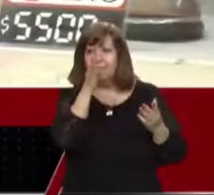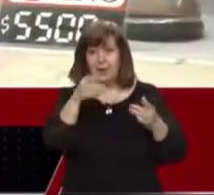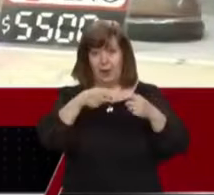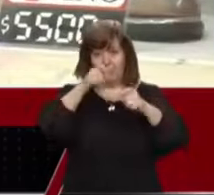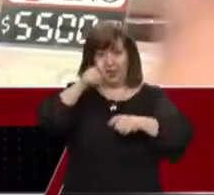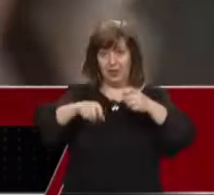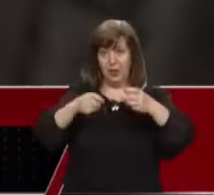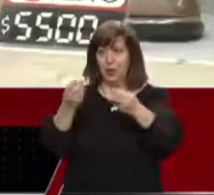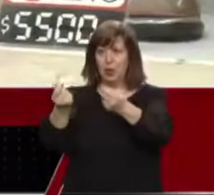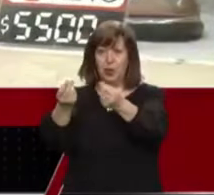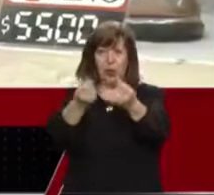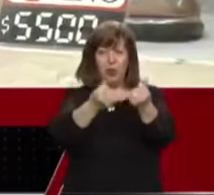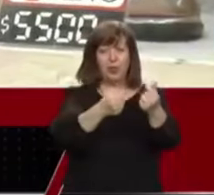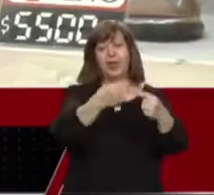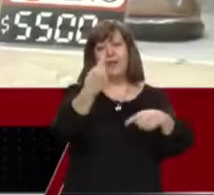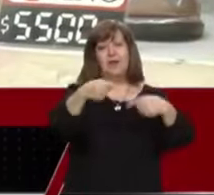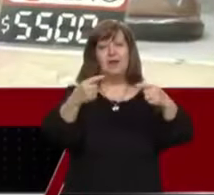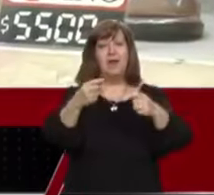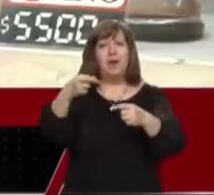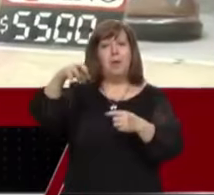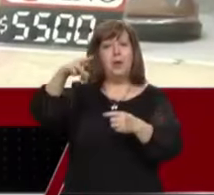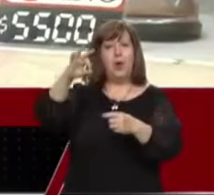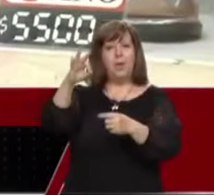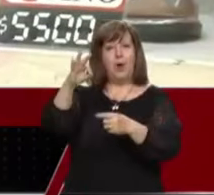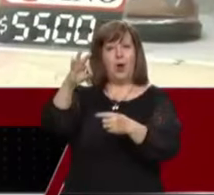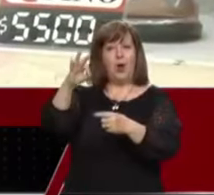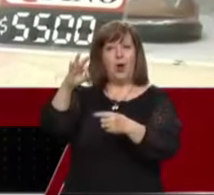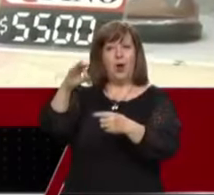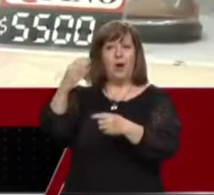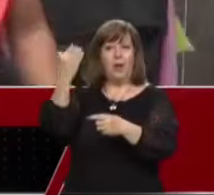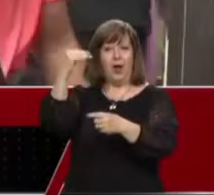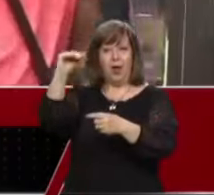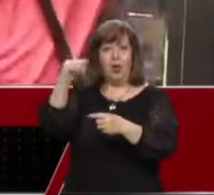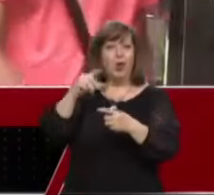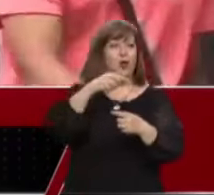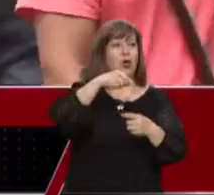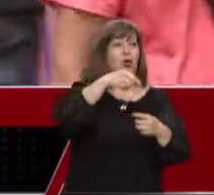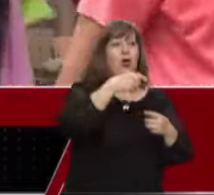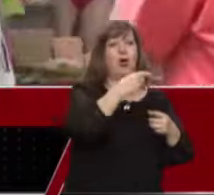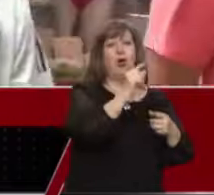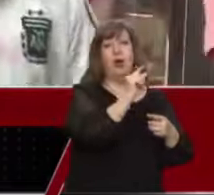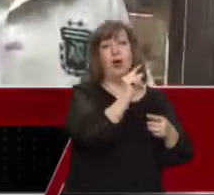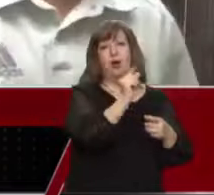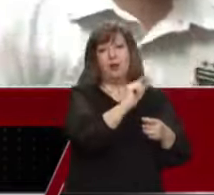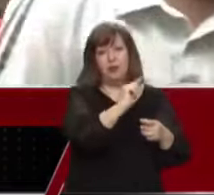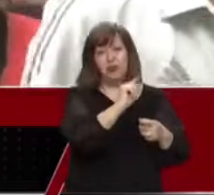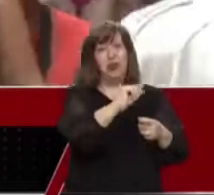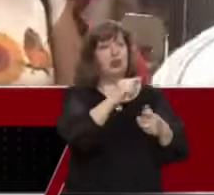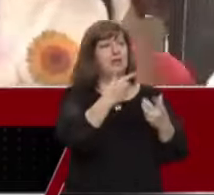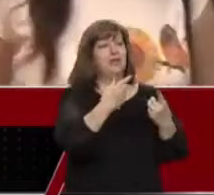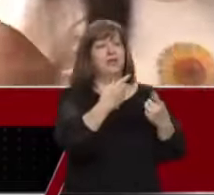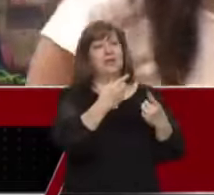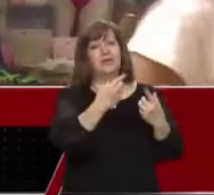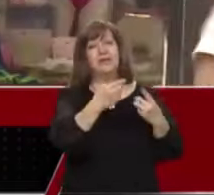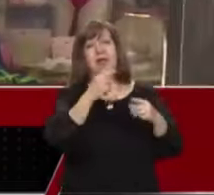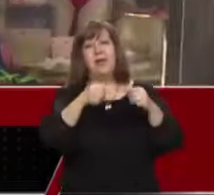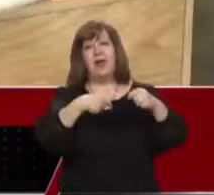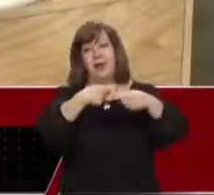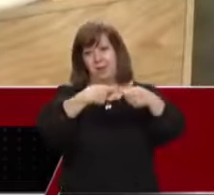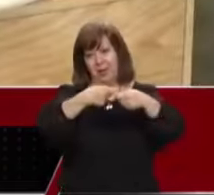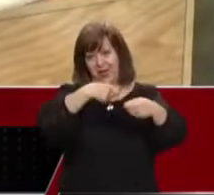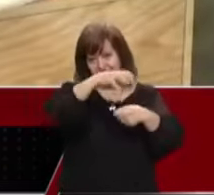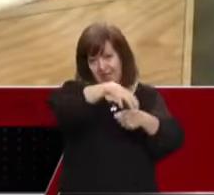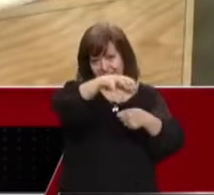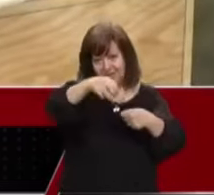a comprar con distintas promos de los bancos y con distintas promos que tiene servicios, distintas promociones